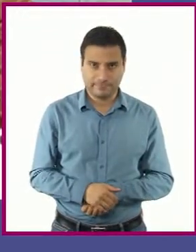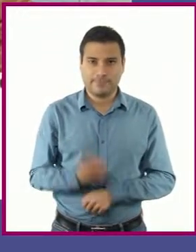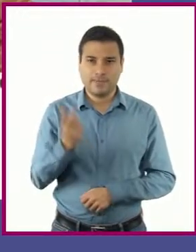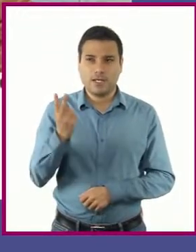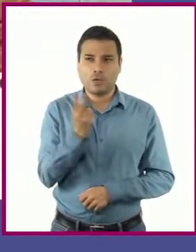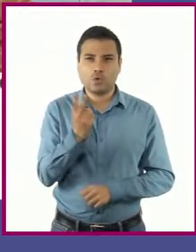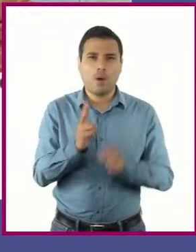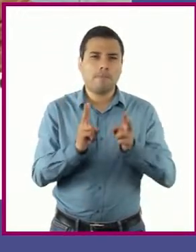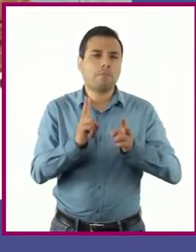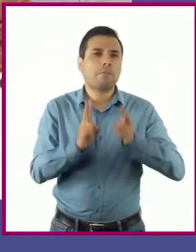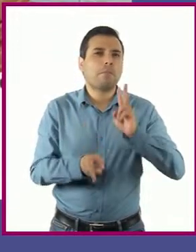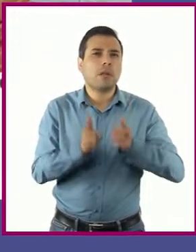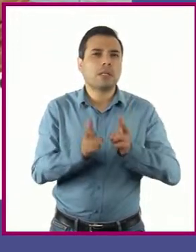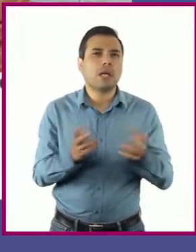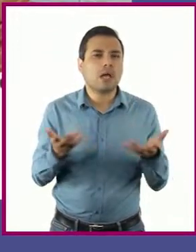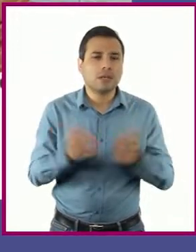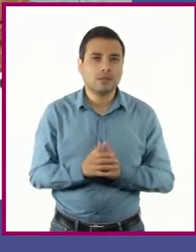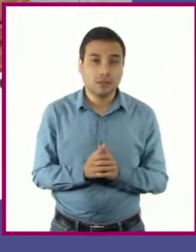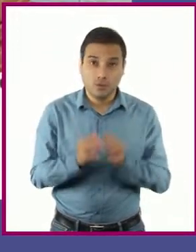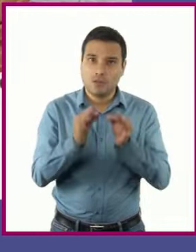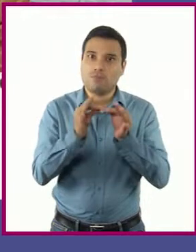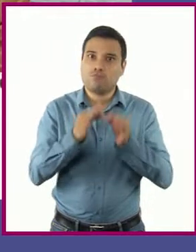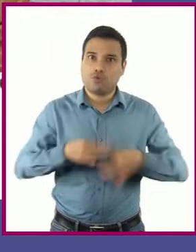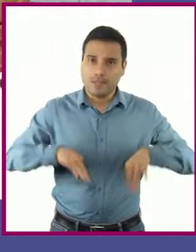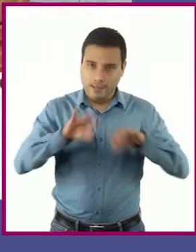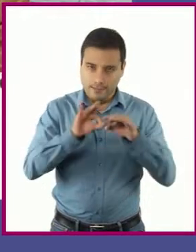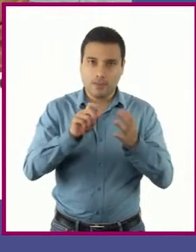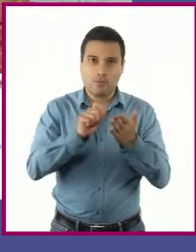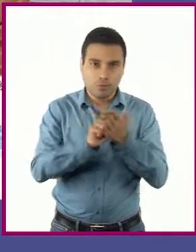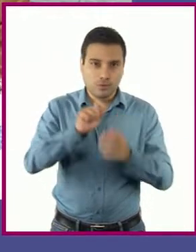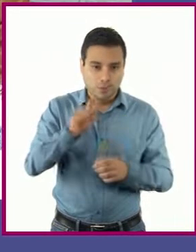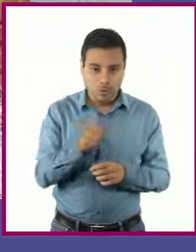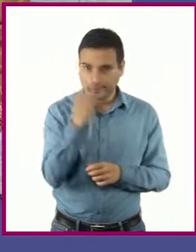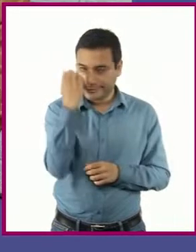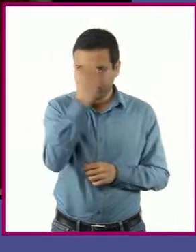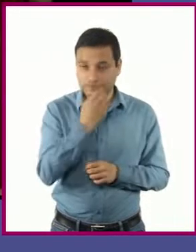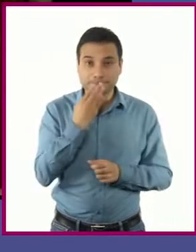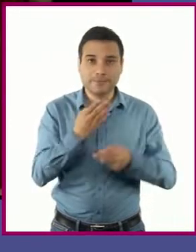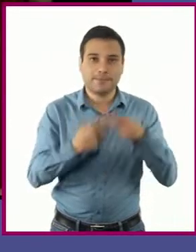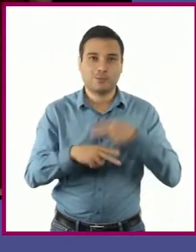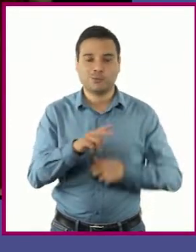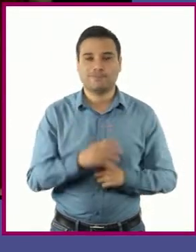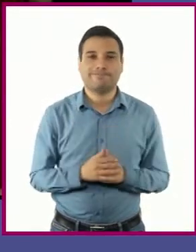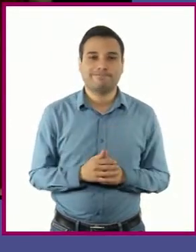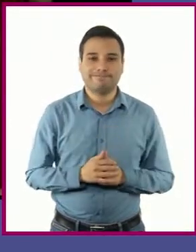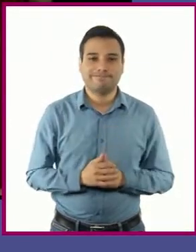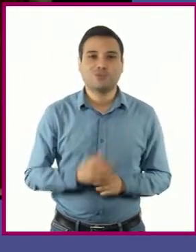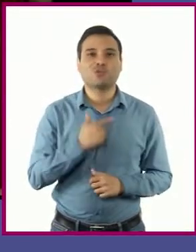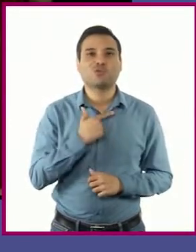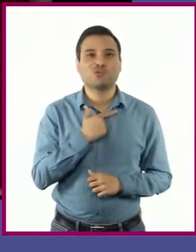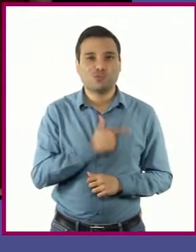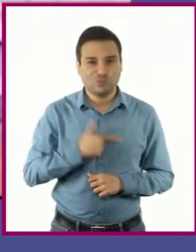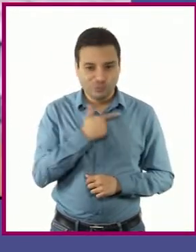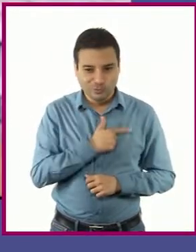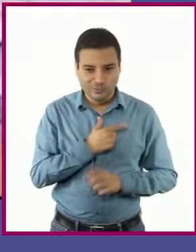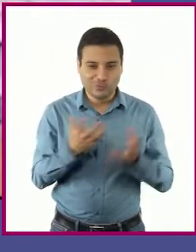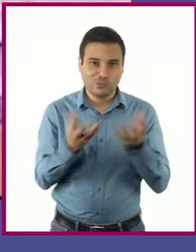sobre la importancia de revisar la ortografía. Bienvenidos. Es un honor estar con